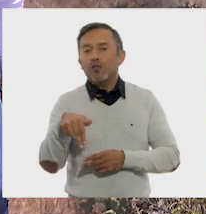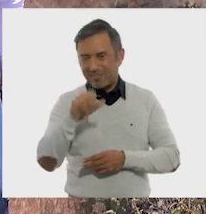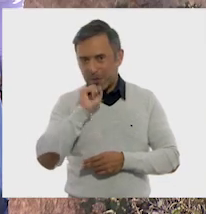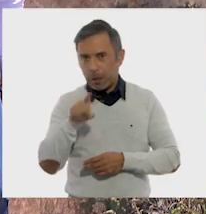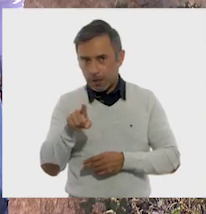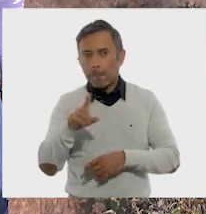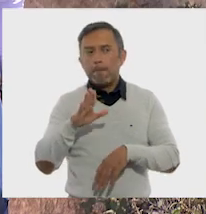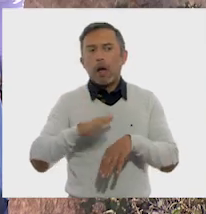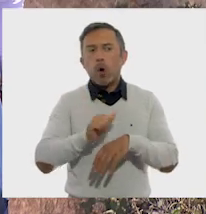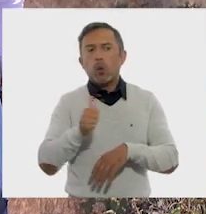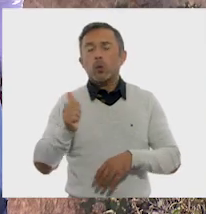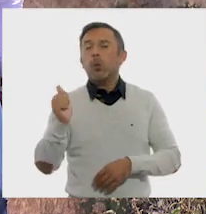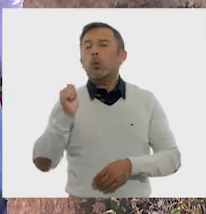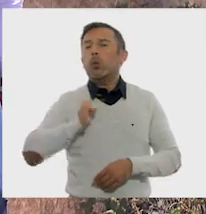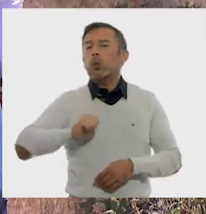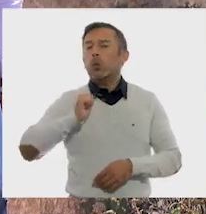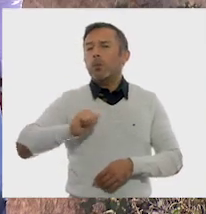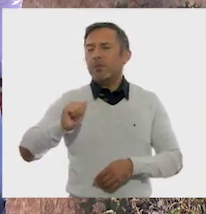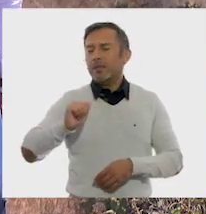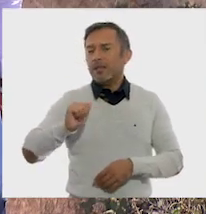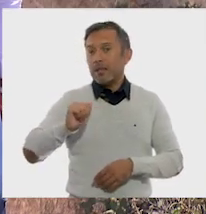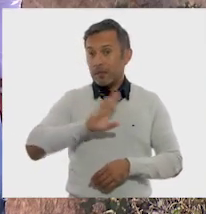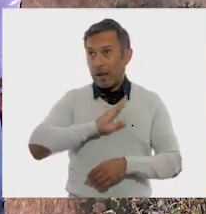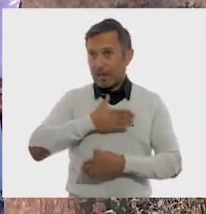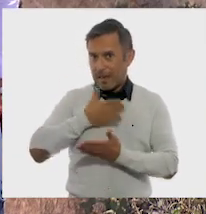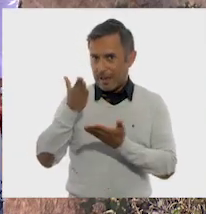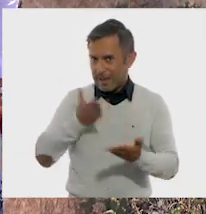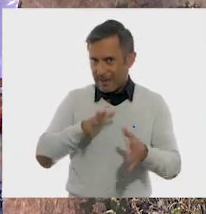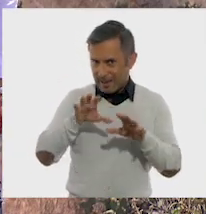poco prehispánico y de la colonia que es el